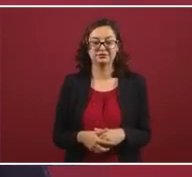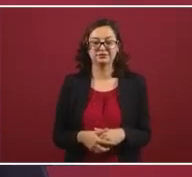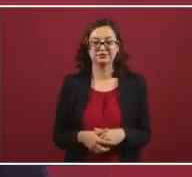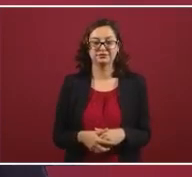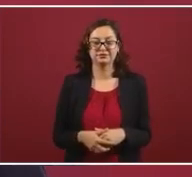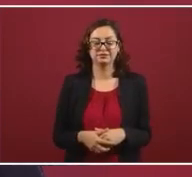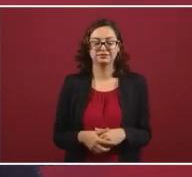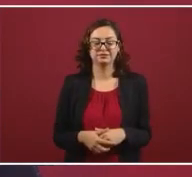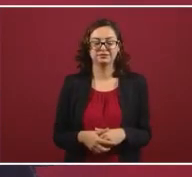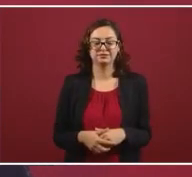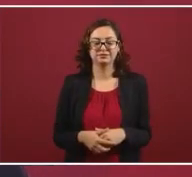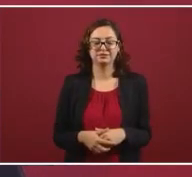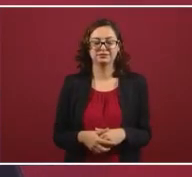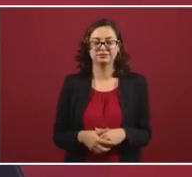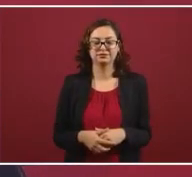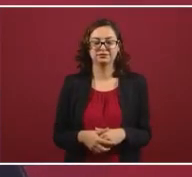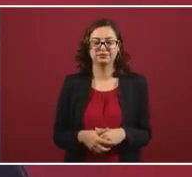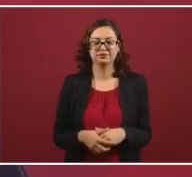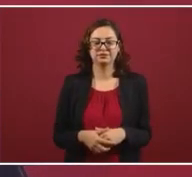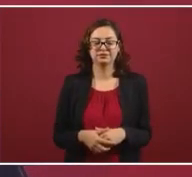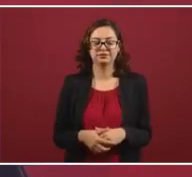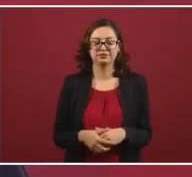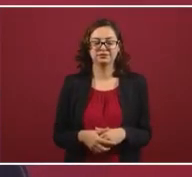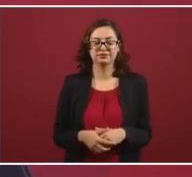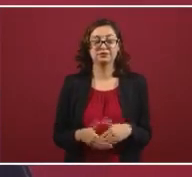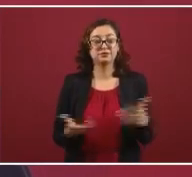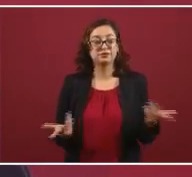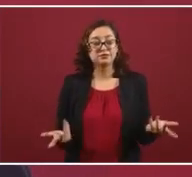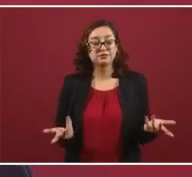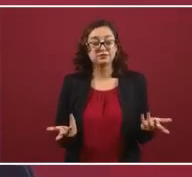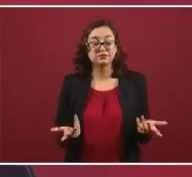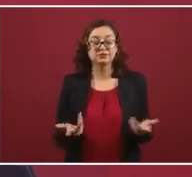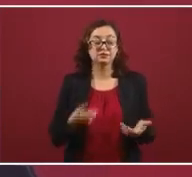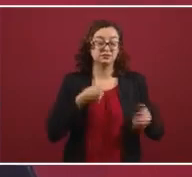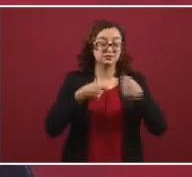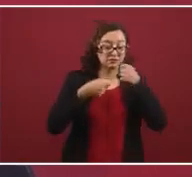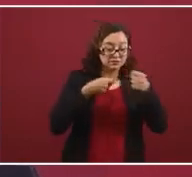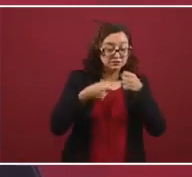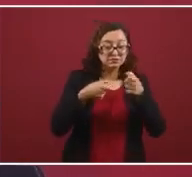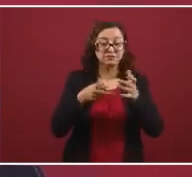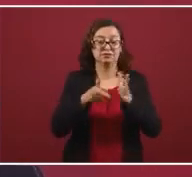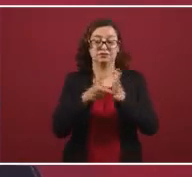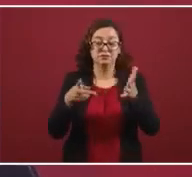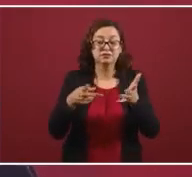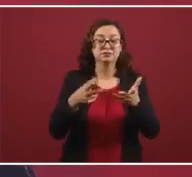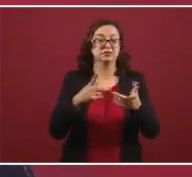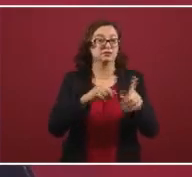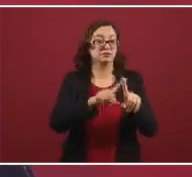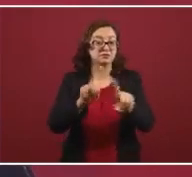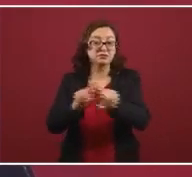qué tienen que hacer los medios, o sea, en la nueva realidad,